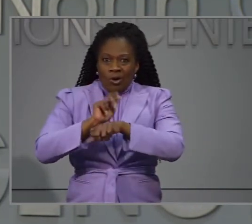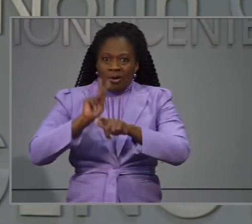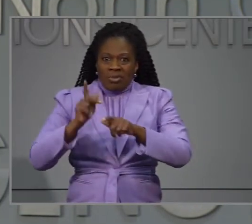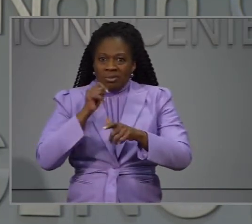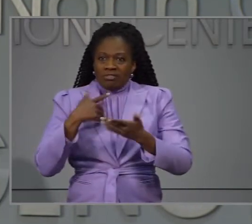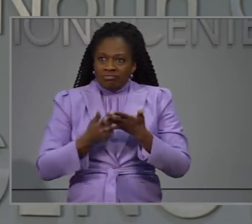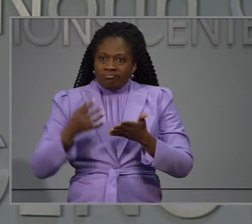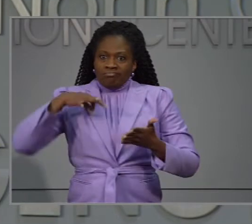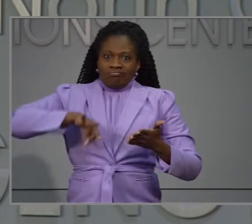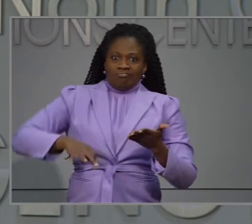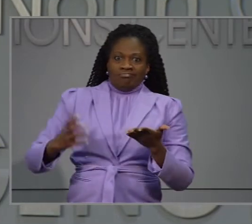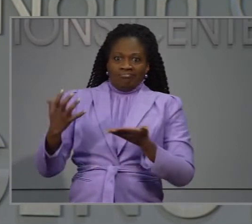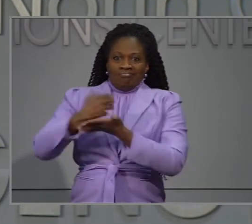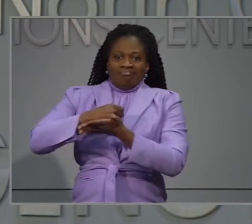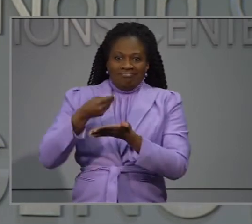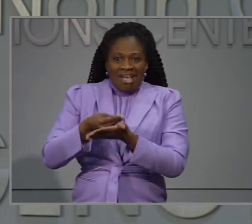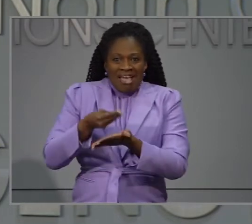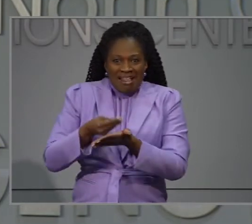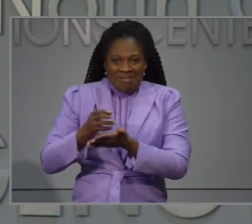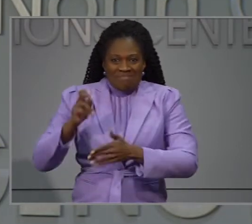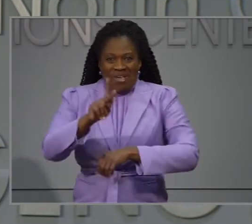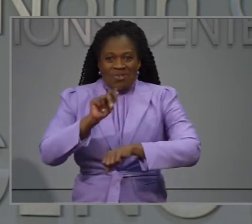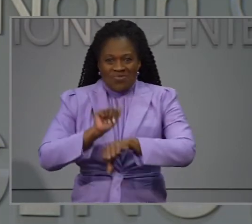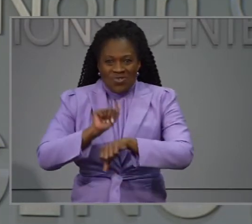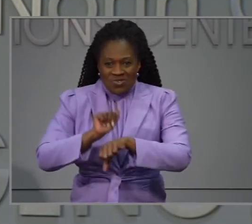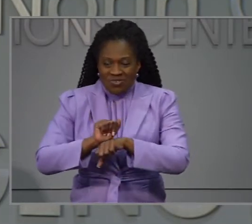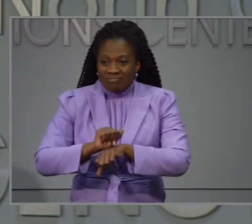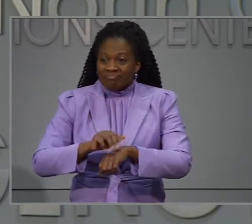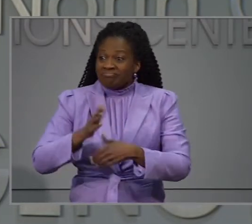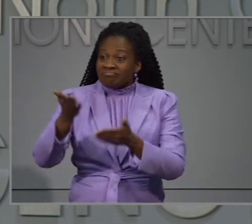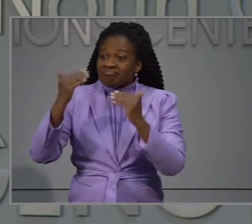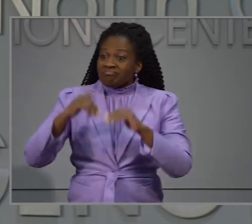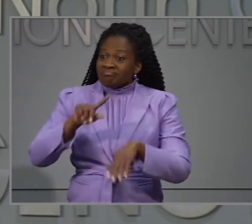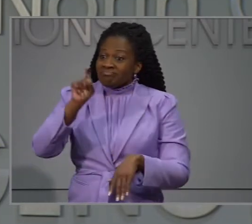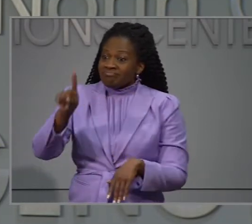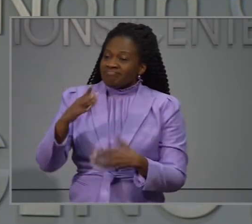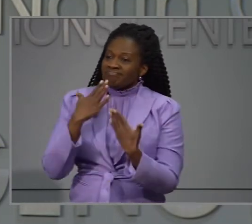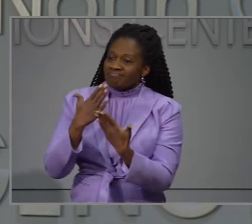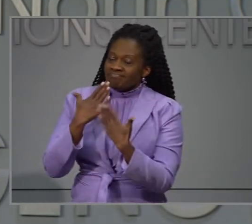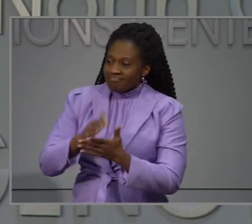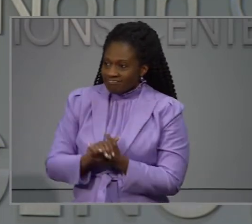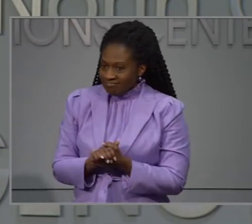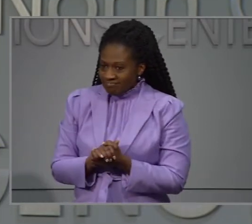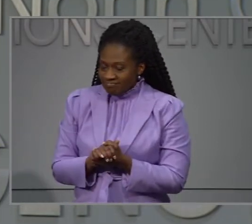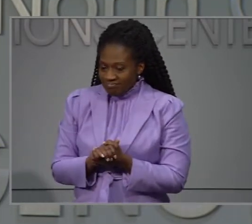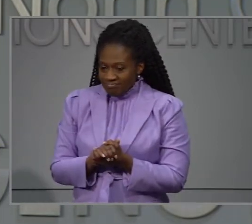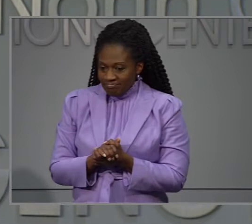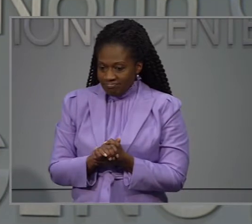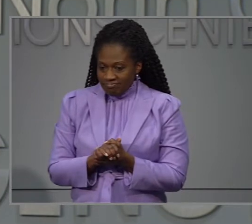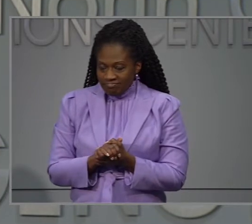y empleados para que la gente vuelva a trabajar gracias la siguiente pregunta por favor